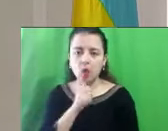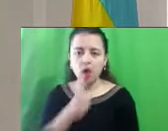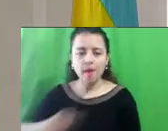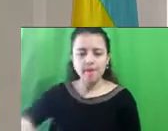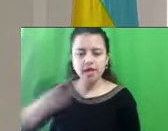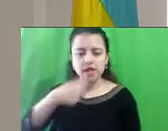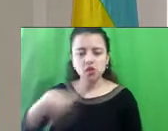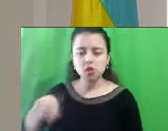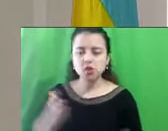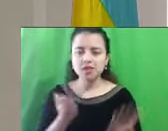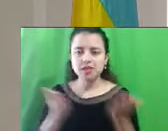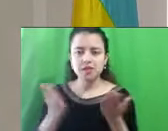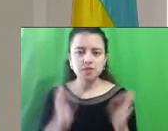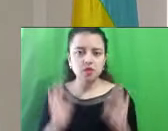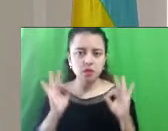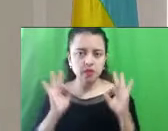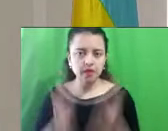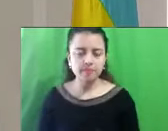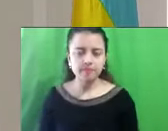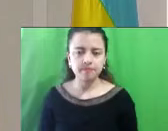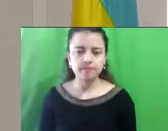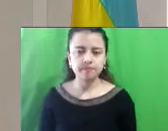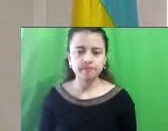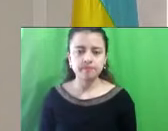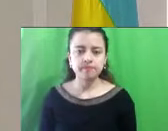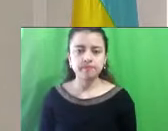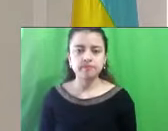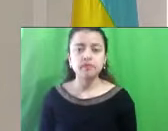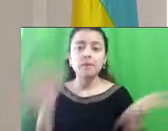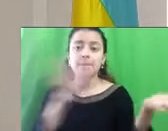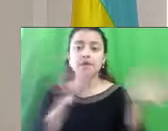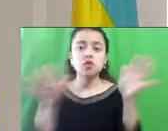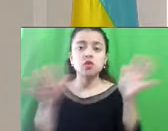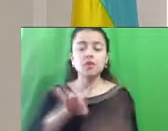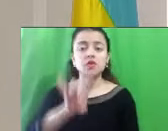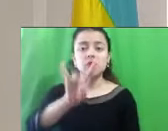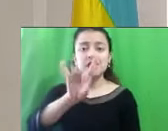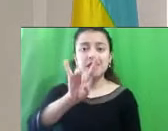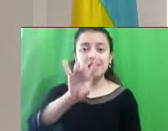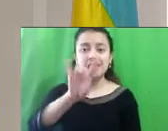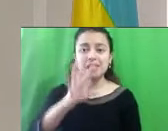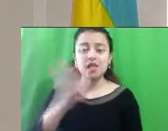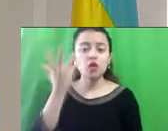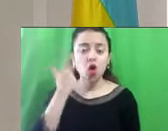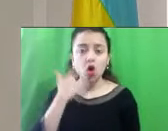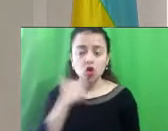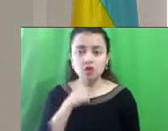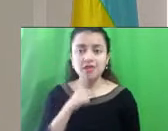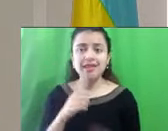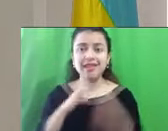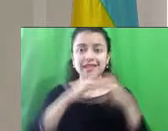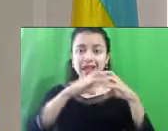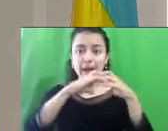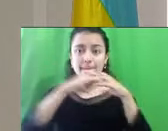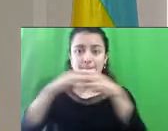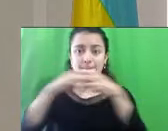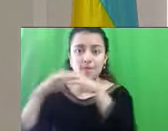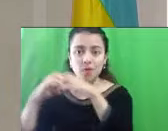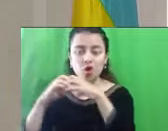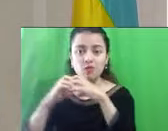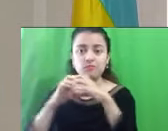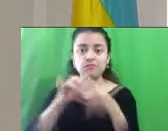más de 15 equipos carrotanque que suministraban permanentemente el agua. Se atendieron 63 zonas